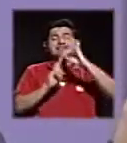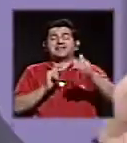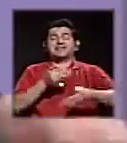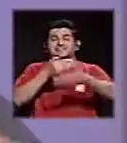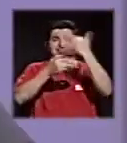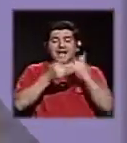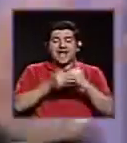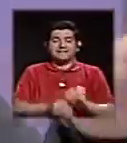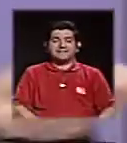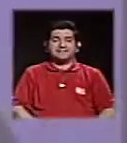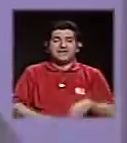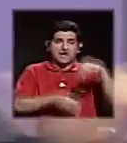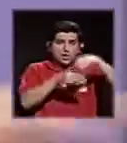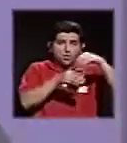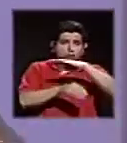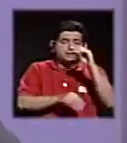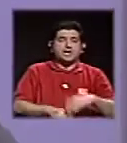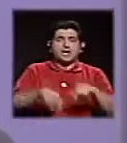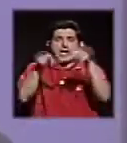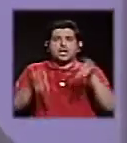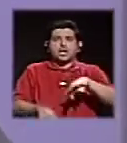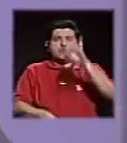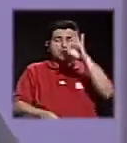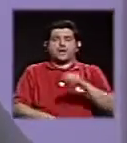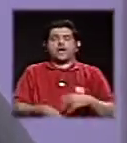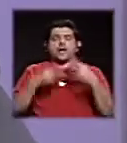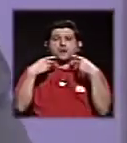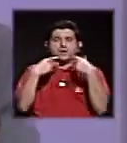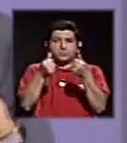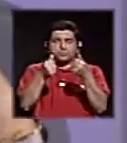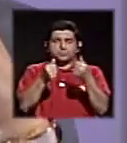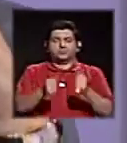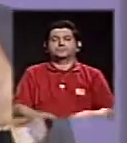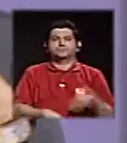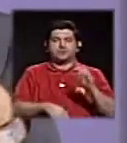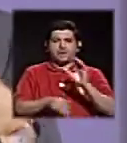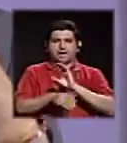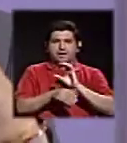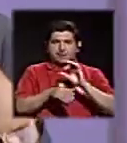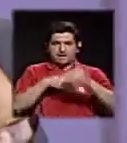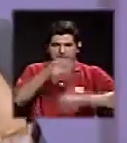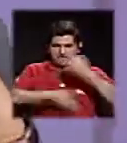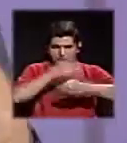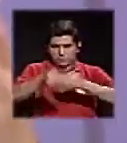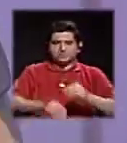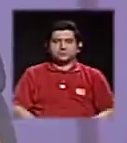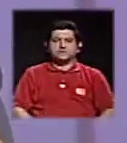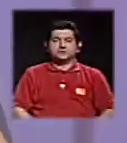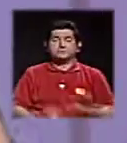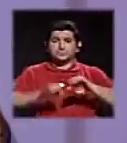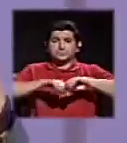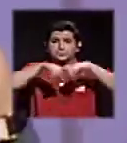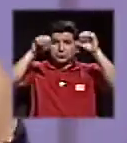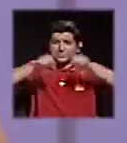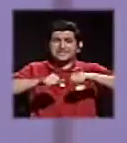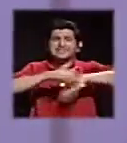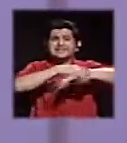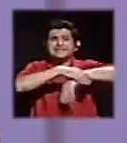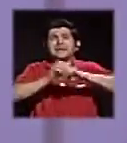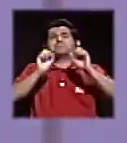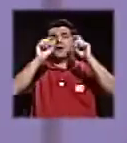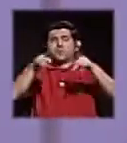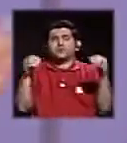cuota y puesto elegible funciona automáticamente entonces el sistema de rifa hubiese